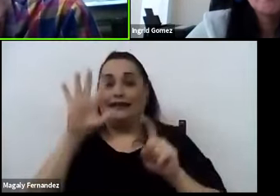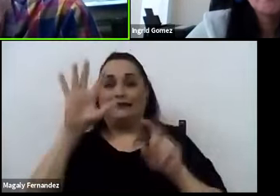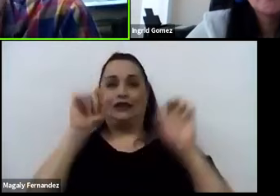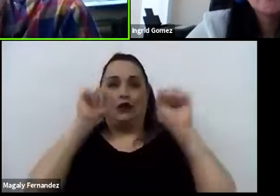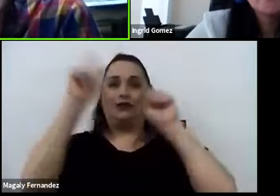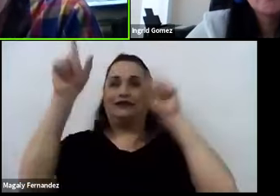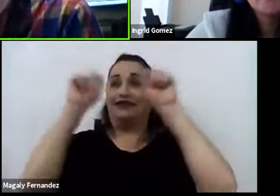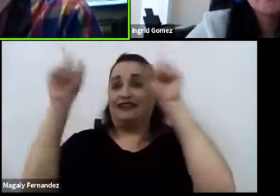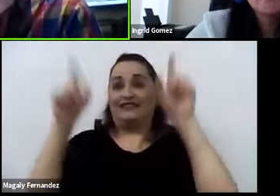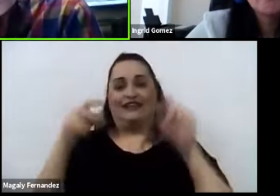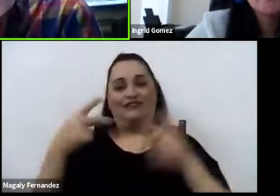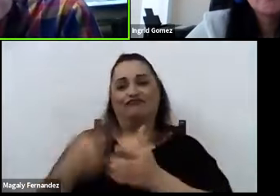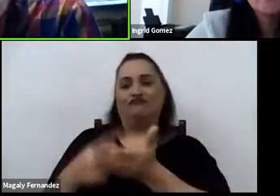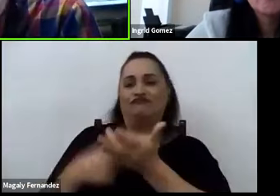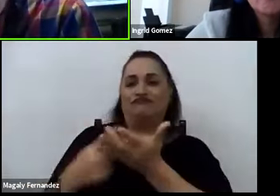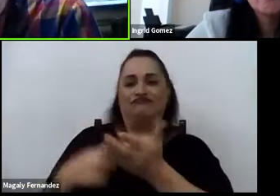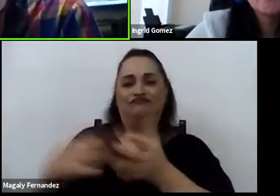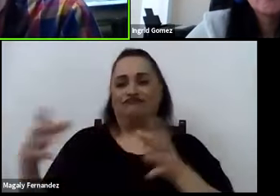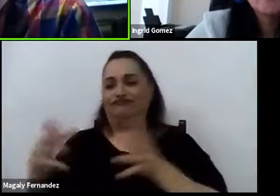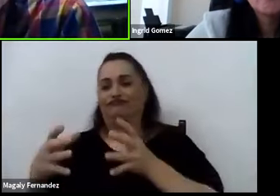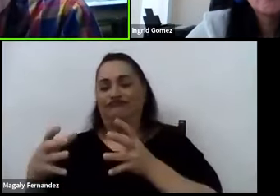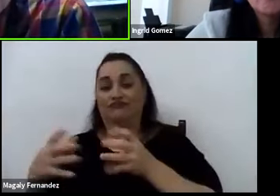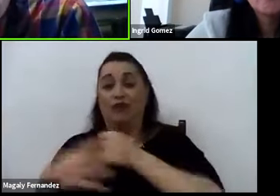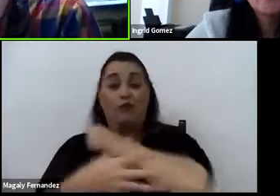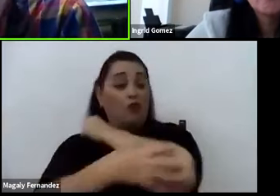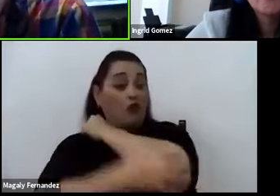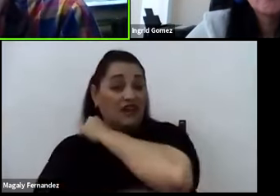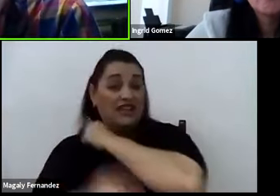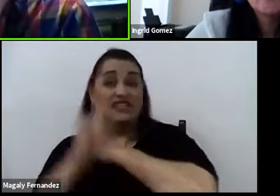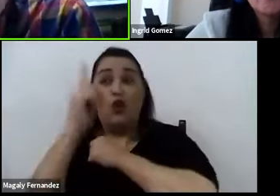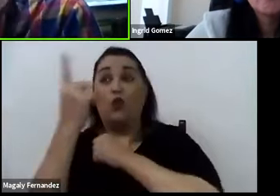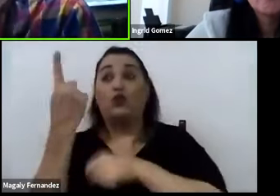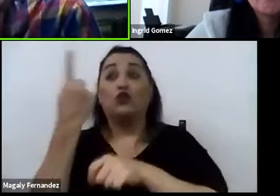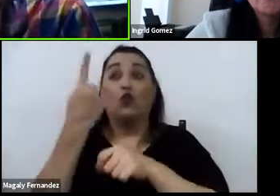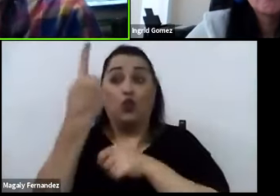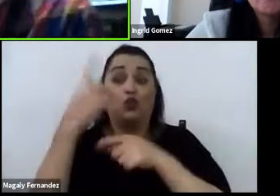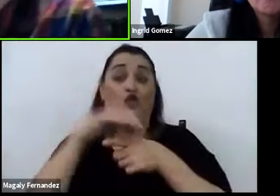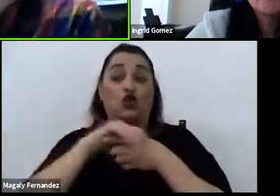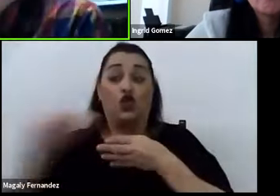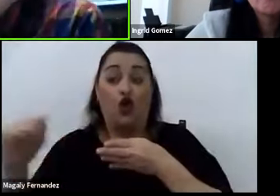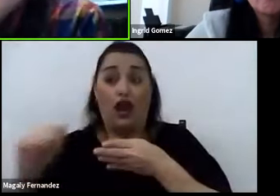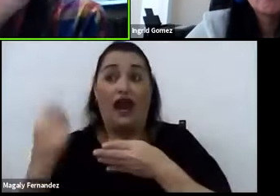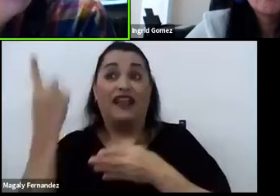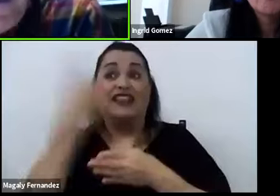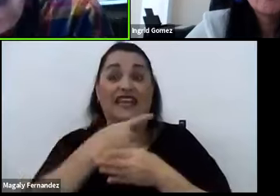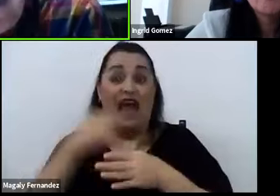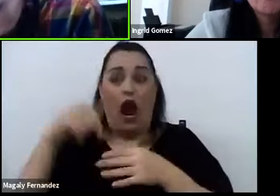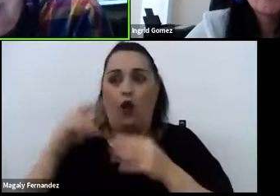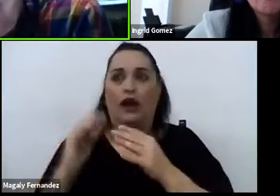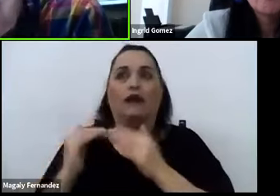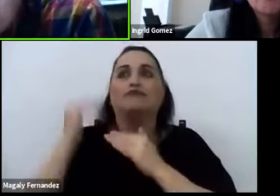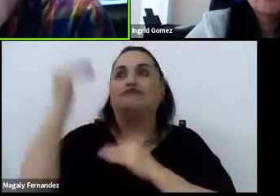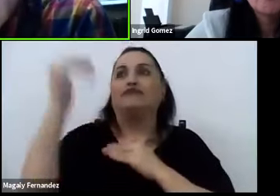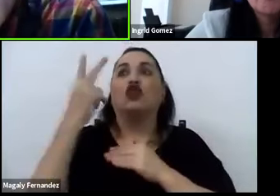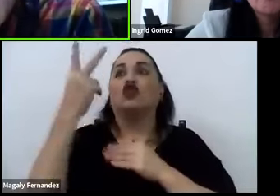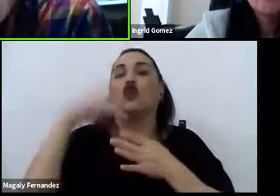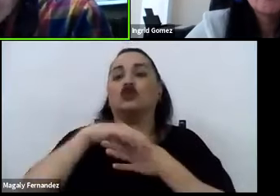La pobreza, que durante mucho tiempo, recordáis, fue de $1 día y ahora magnánimamente casi sube a $2 al